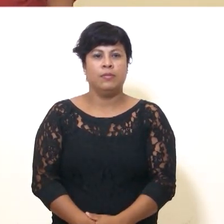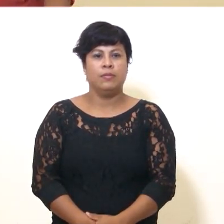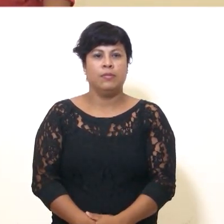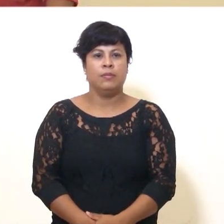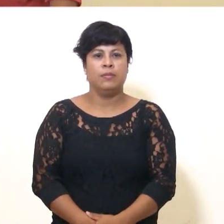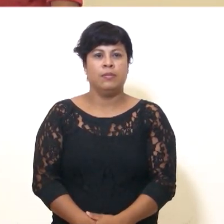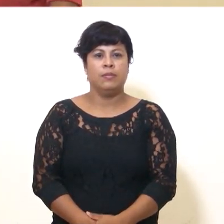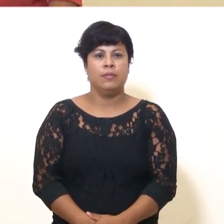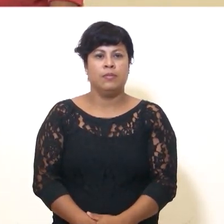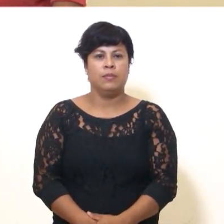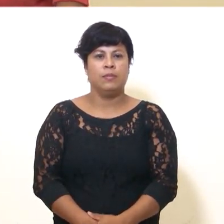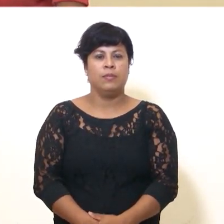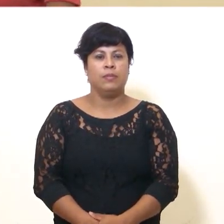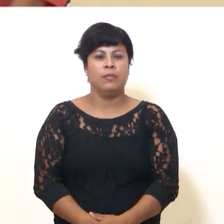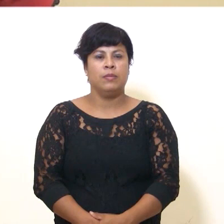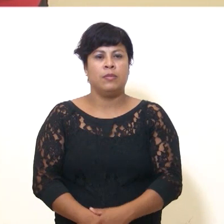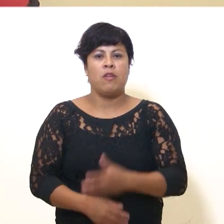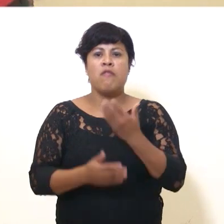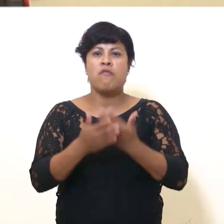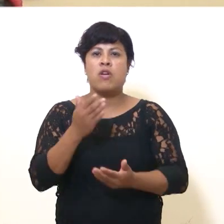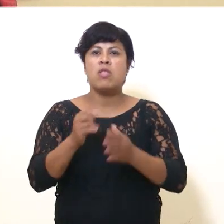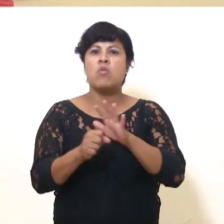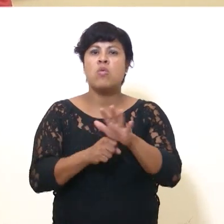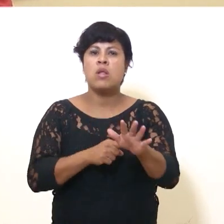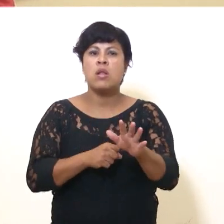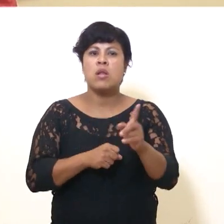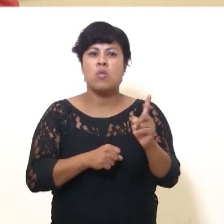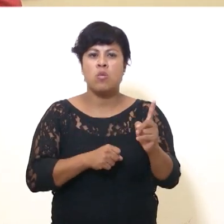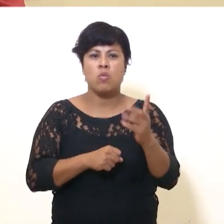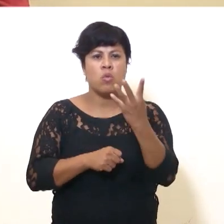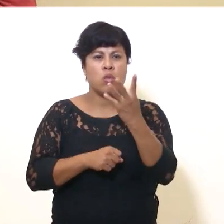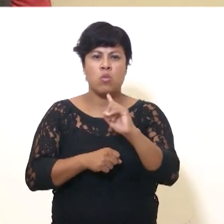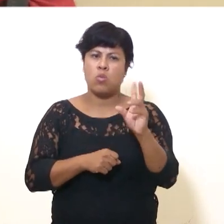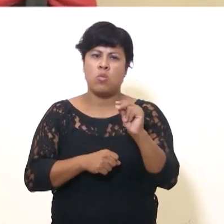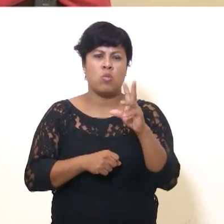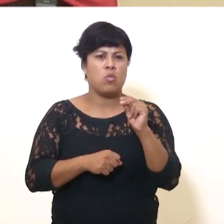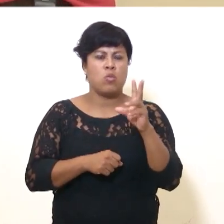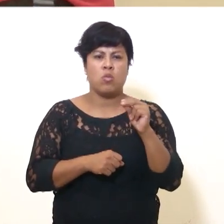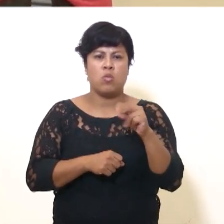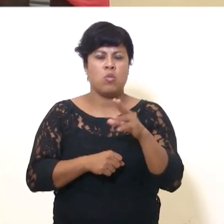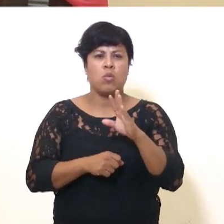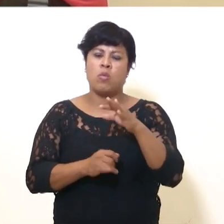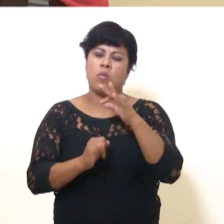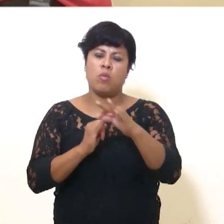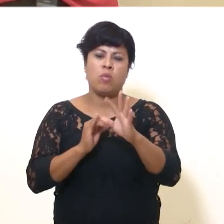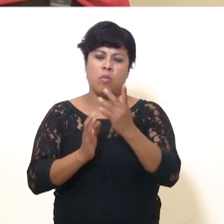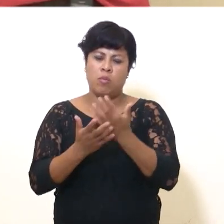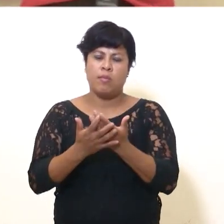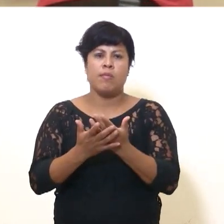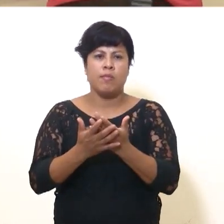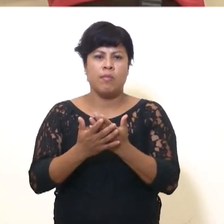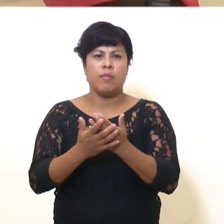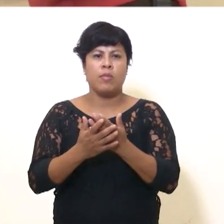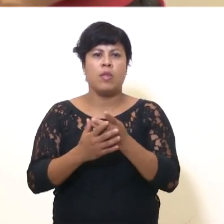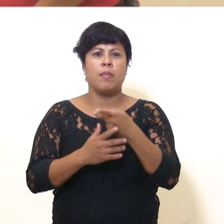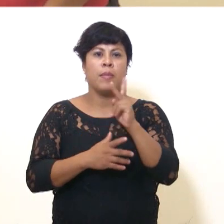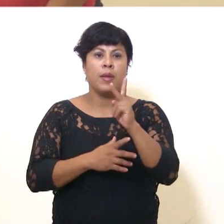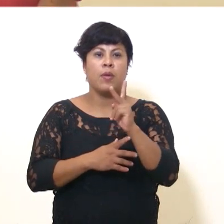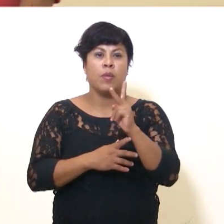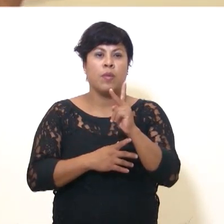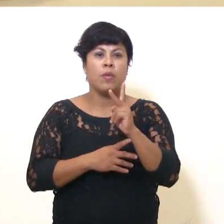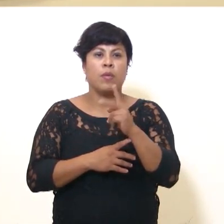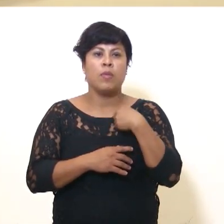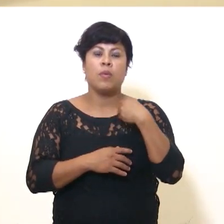2. ¿Cuál seguirá en orden? Este no. Este lo vamos a poner aquí. Ah, pero ¿qué